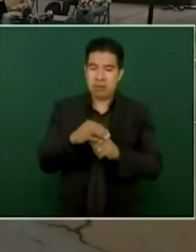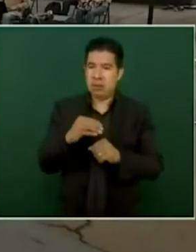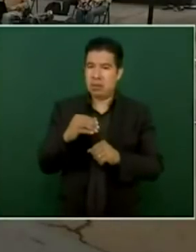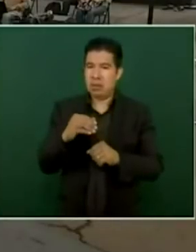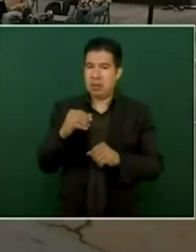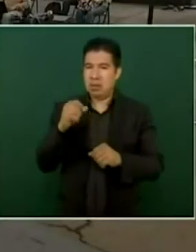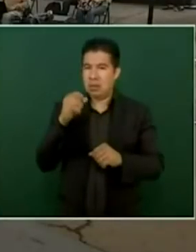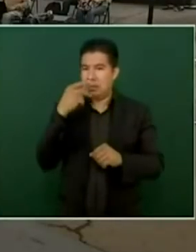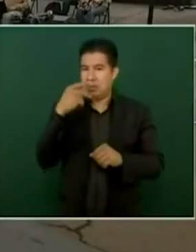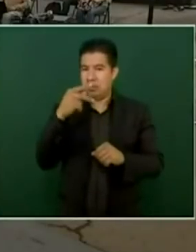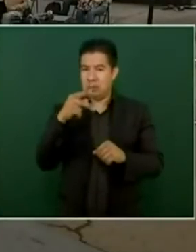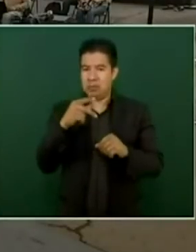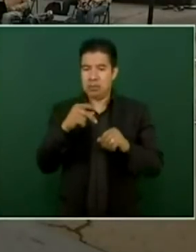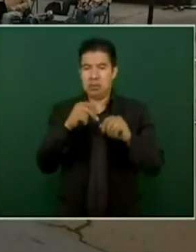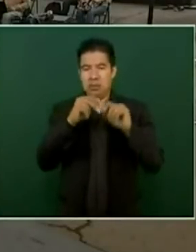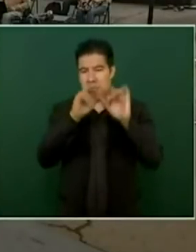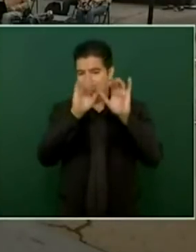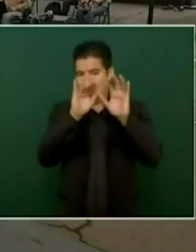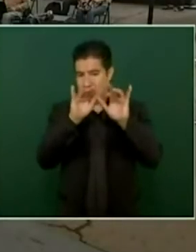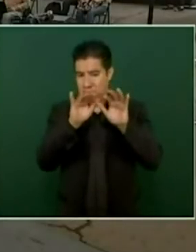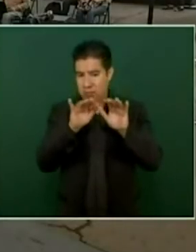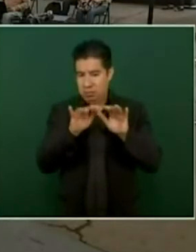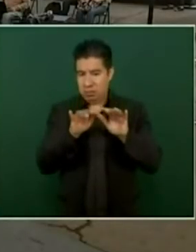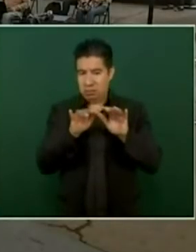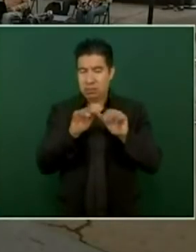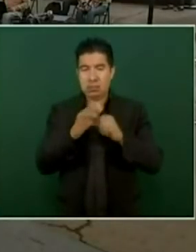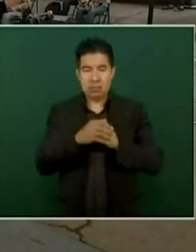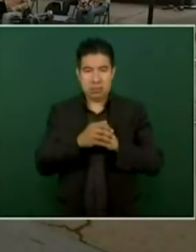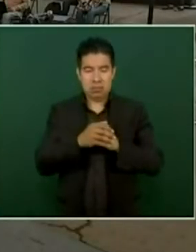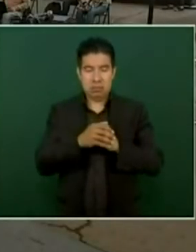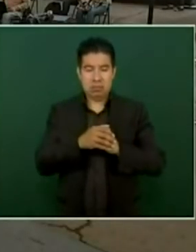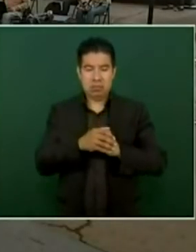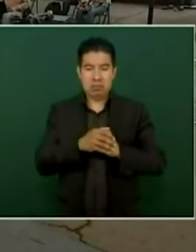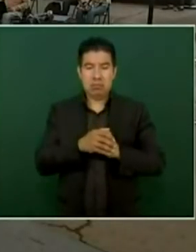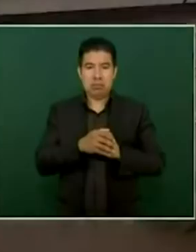redactó este texto? En el viaje,